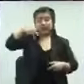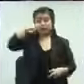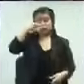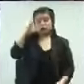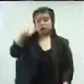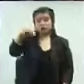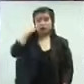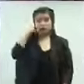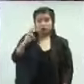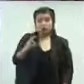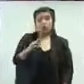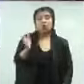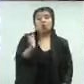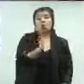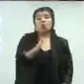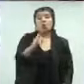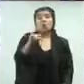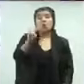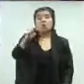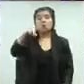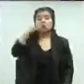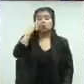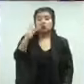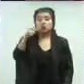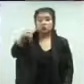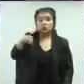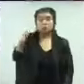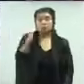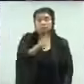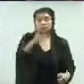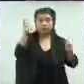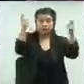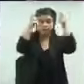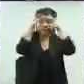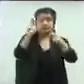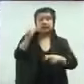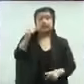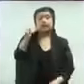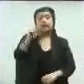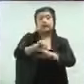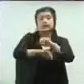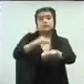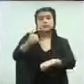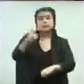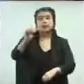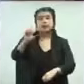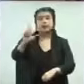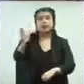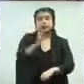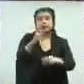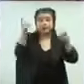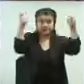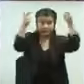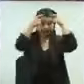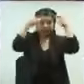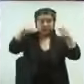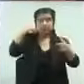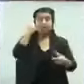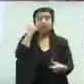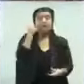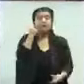y Unión Cantinil, San Rafael La Independencia y San Miguel Acatán, que